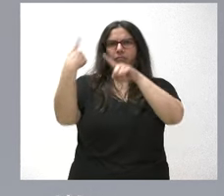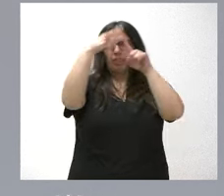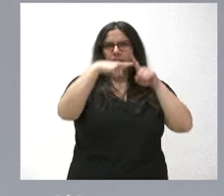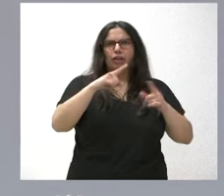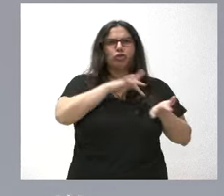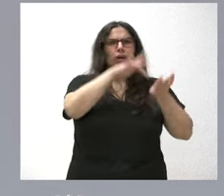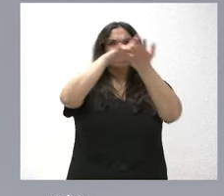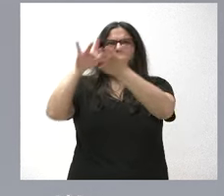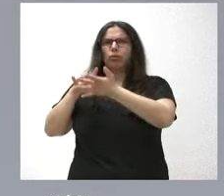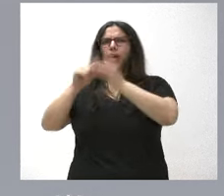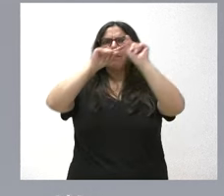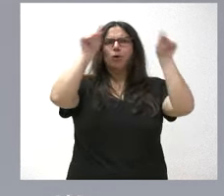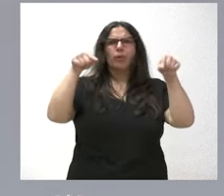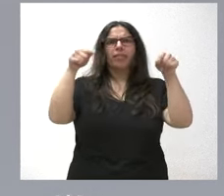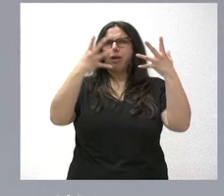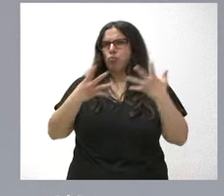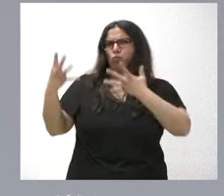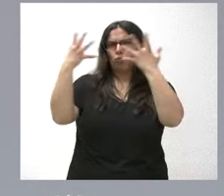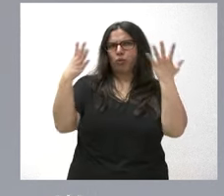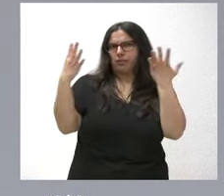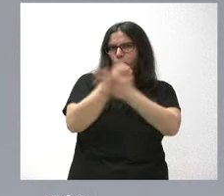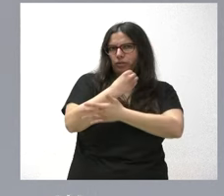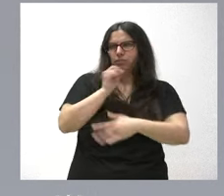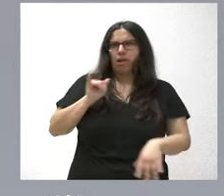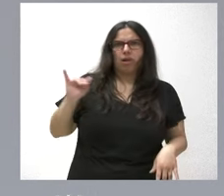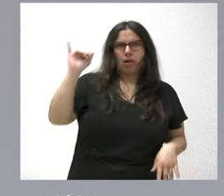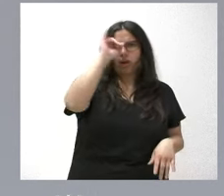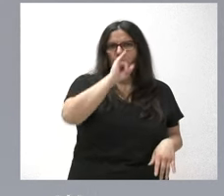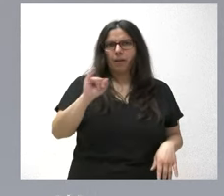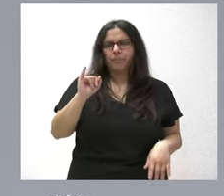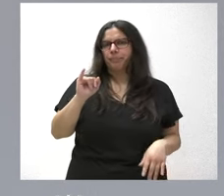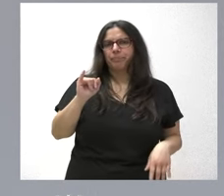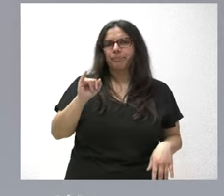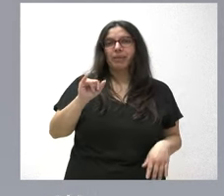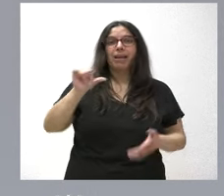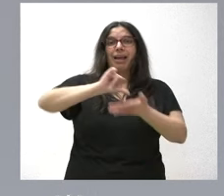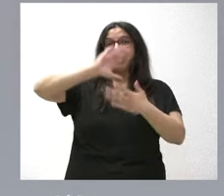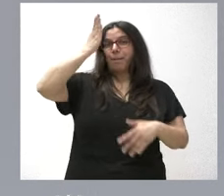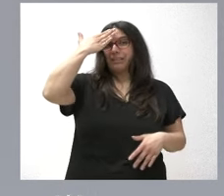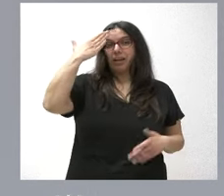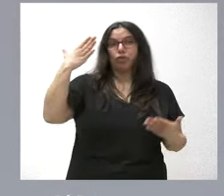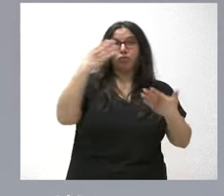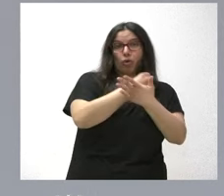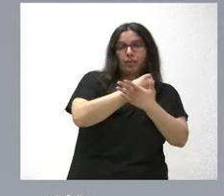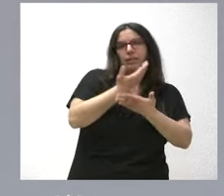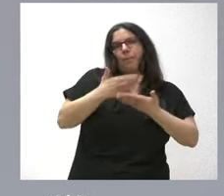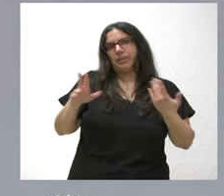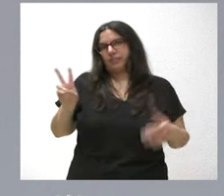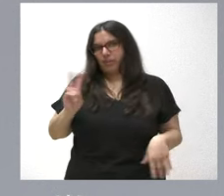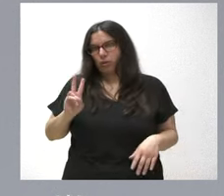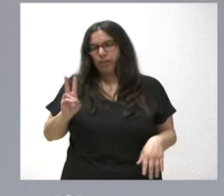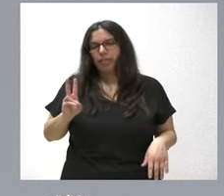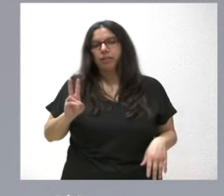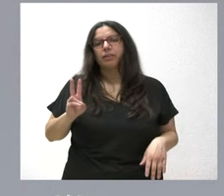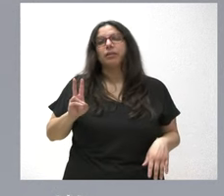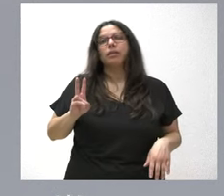provincias de Castilla y León, básicamente en todas las capitales de provincia, excepto Valladolid,